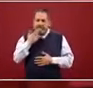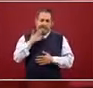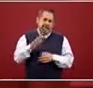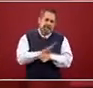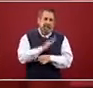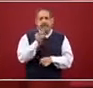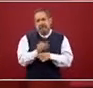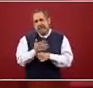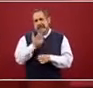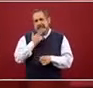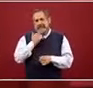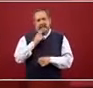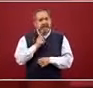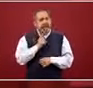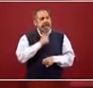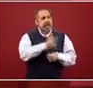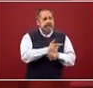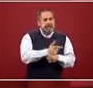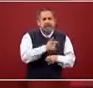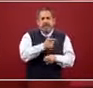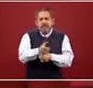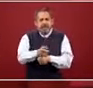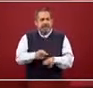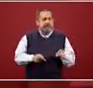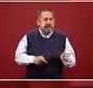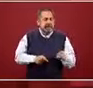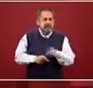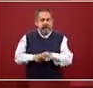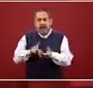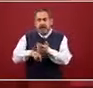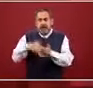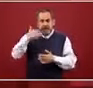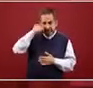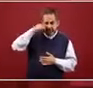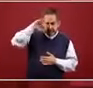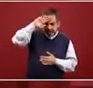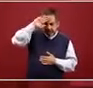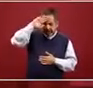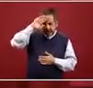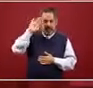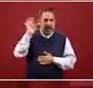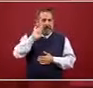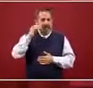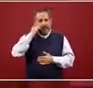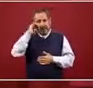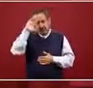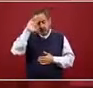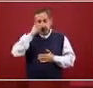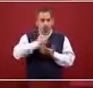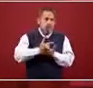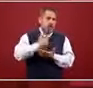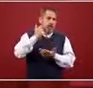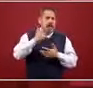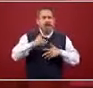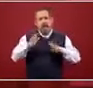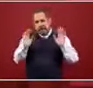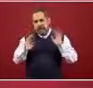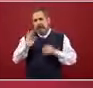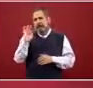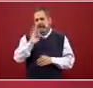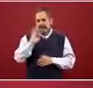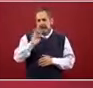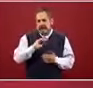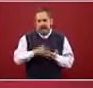para identificar a aquellas personas que, por tener fiebre, por tener temperatura elevada, pudieran